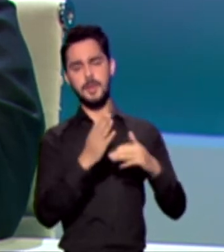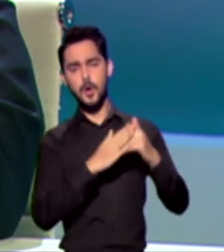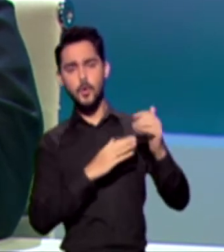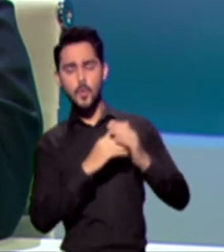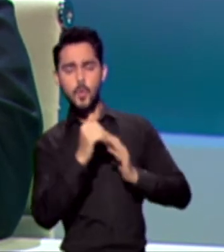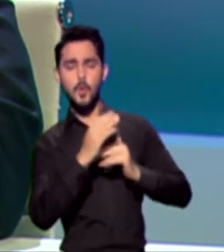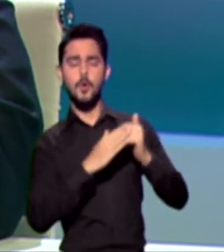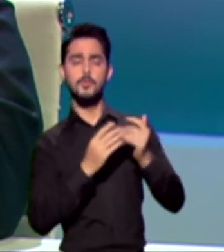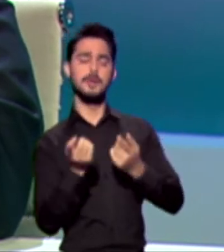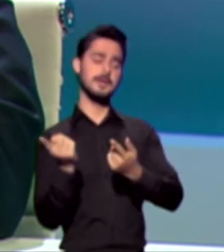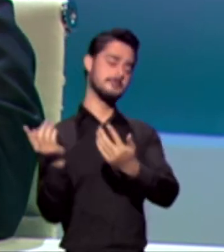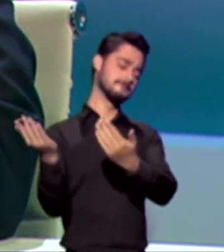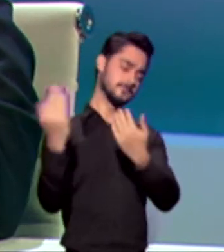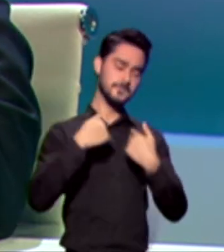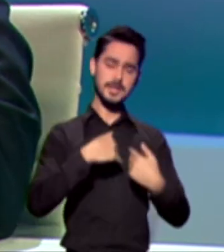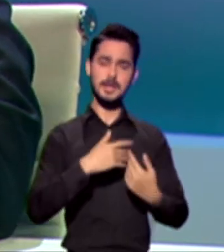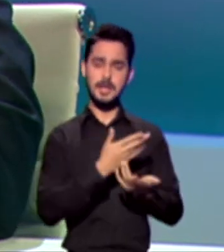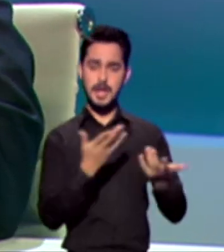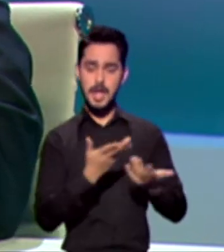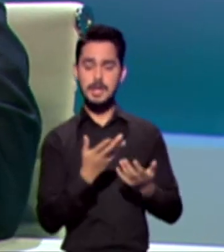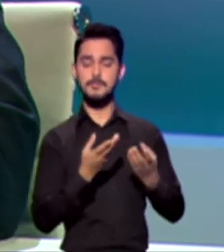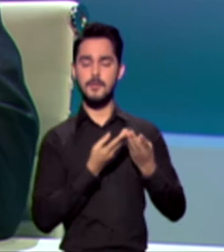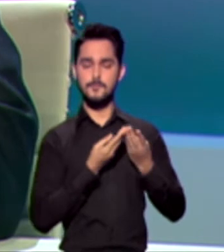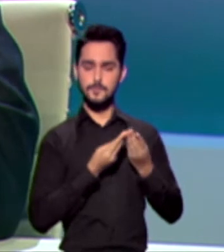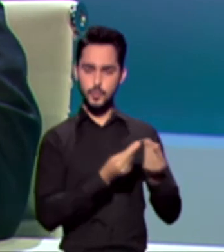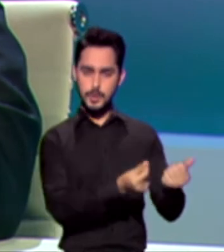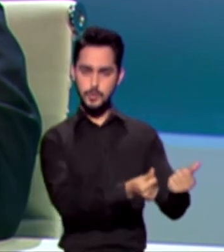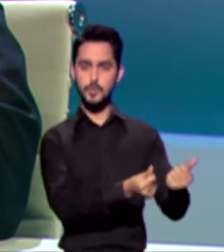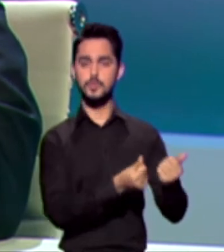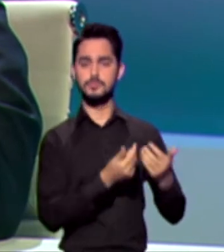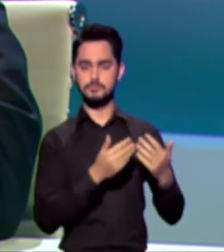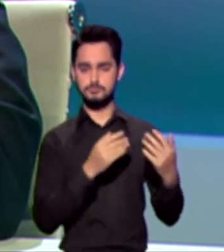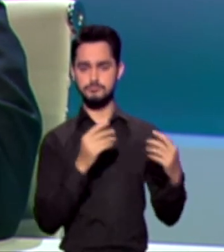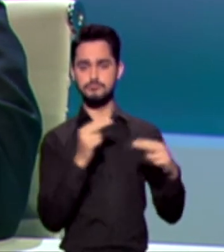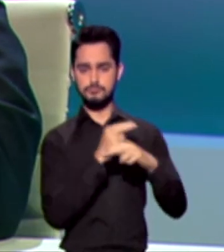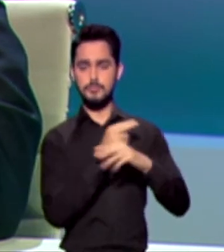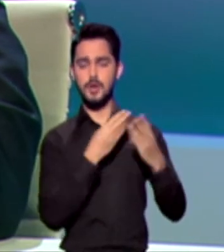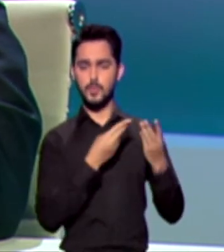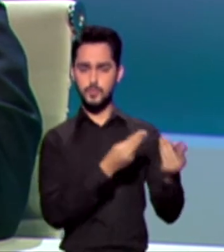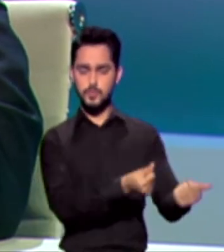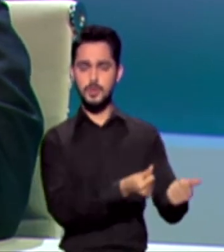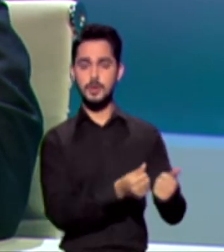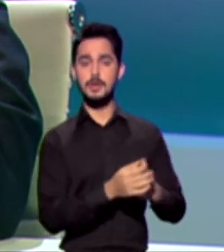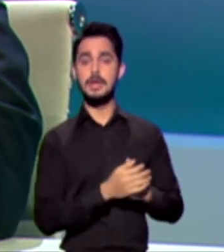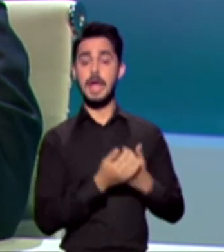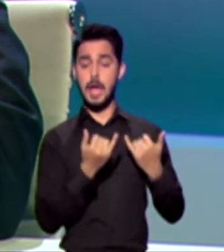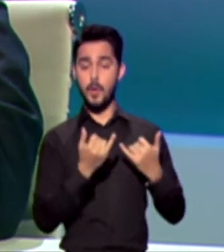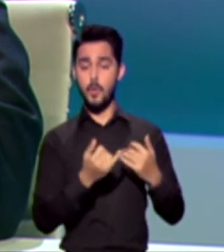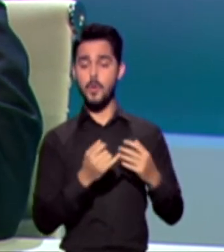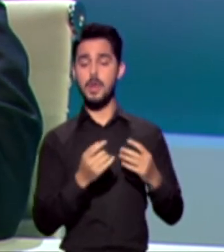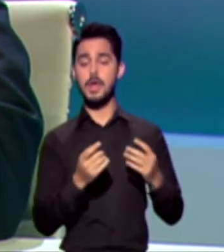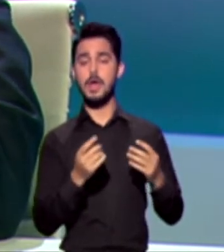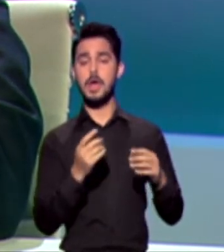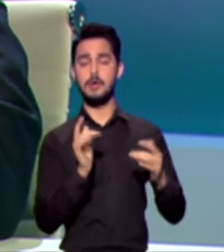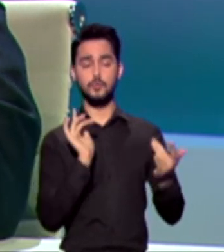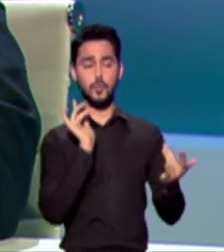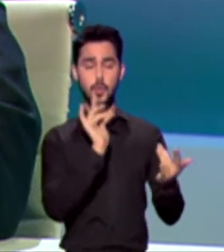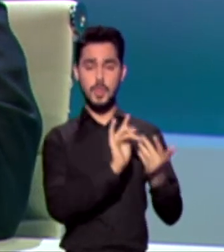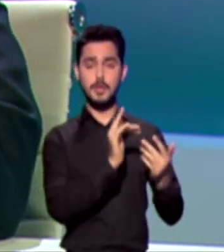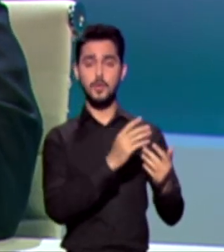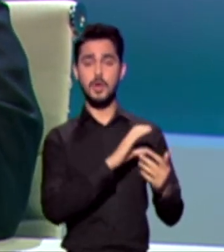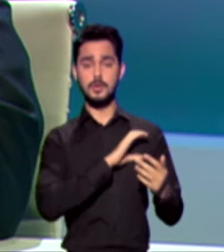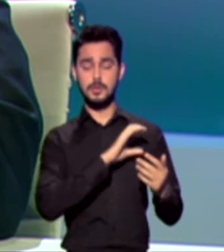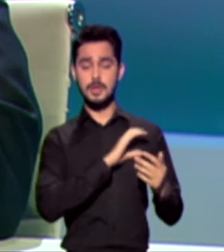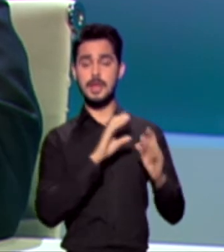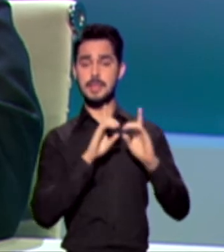tengan libre flujo del tránsito. Hemos trabajado un plan de seguridad con las agencias estatales de manejo de emergencia y el Departamento